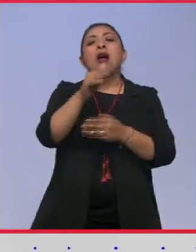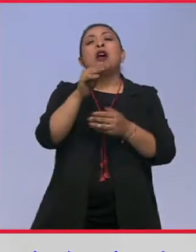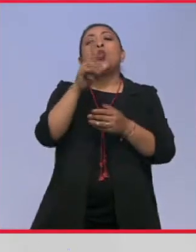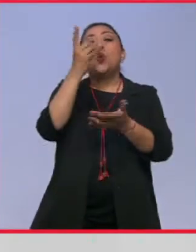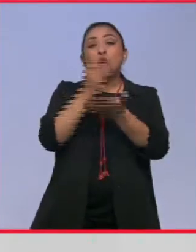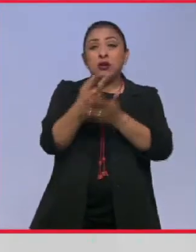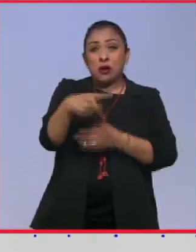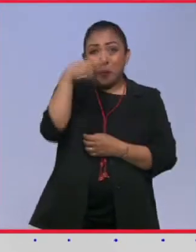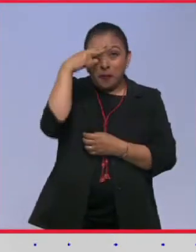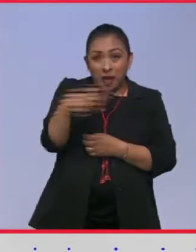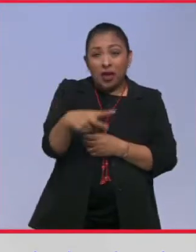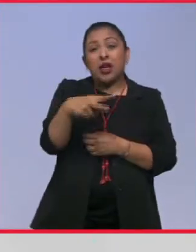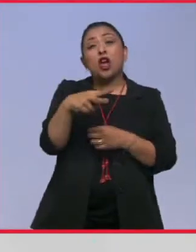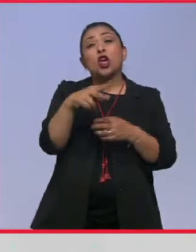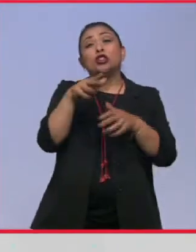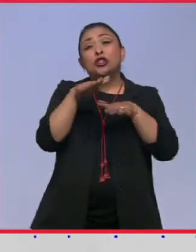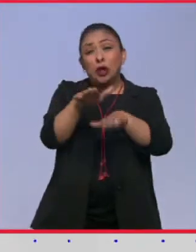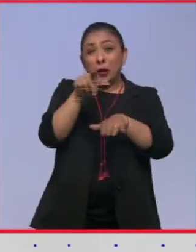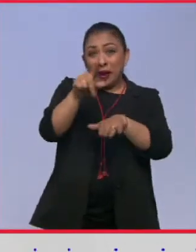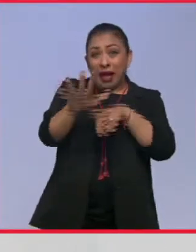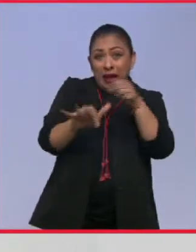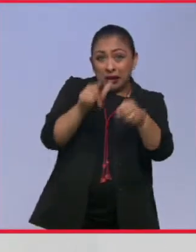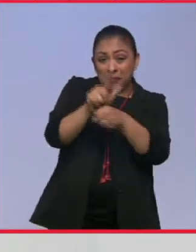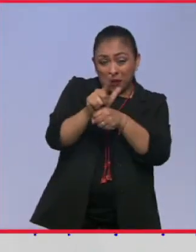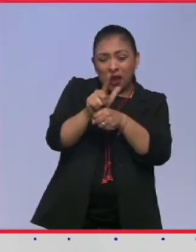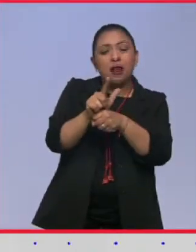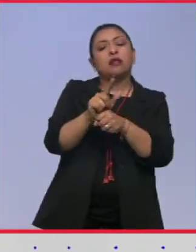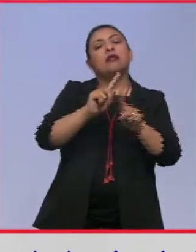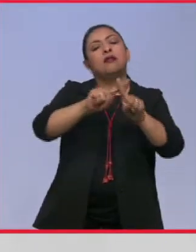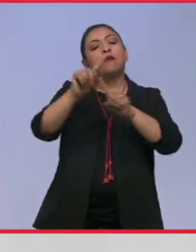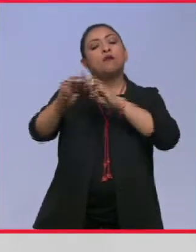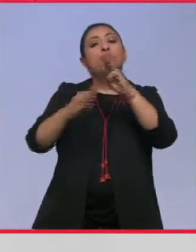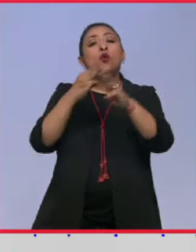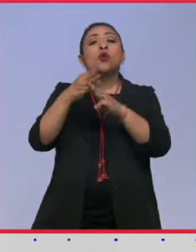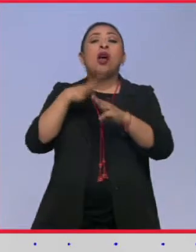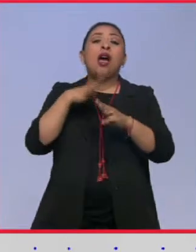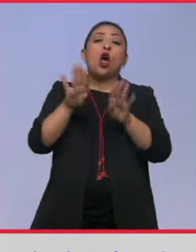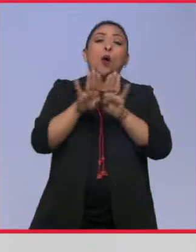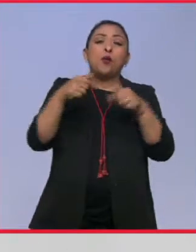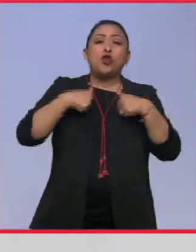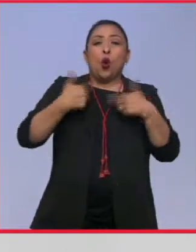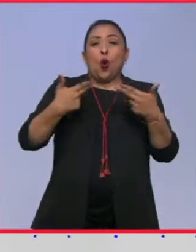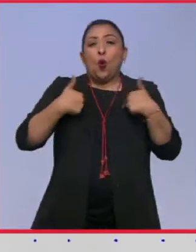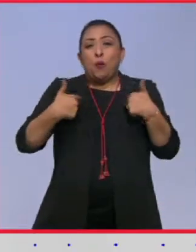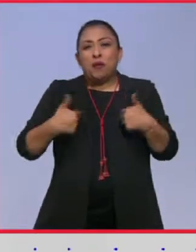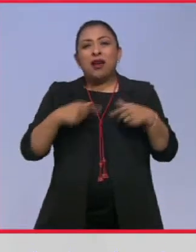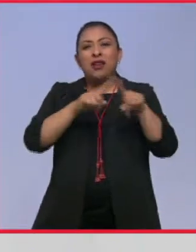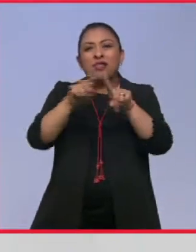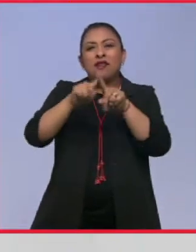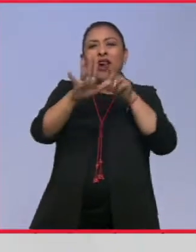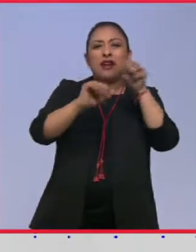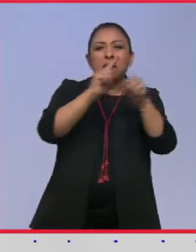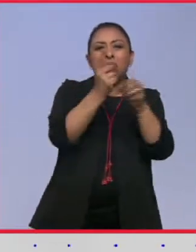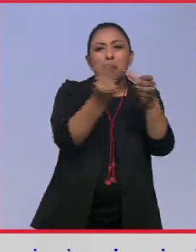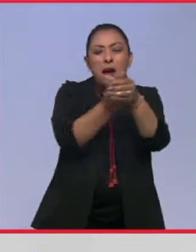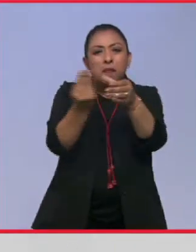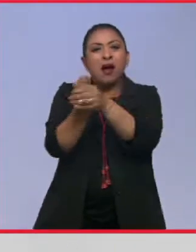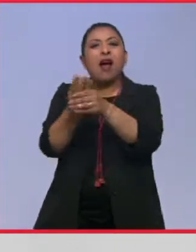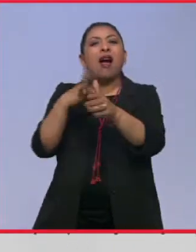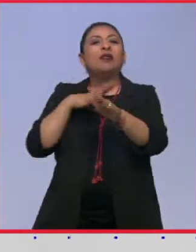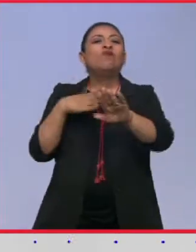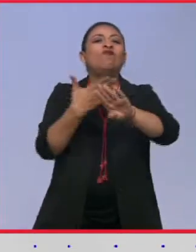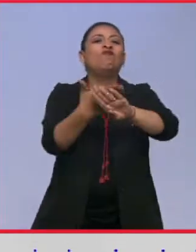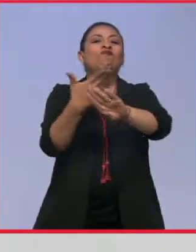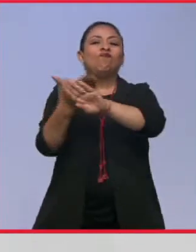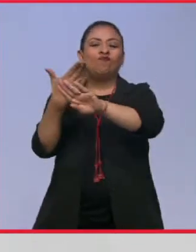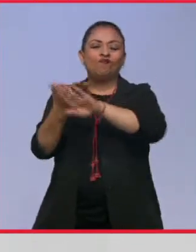en México en torno a esta especie, sino en diferentes partes del mundo, que por la actividad humana muchas especies han sido impactadas.